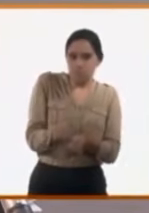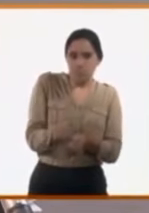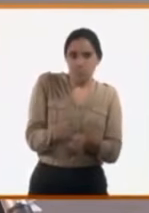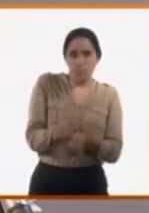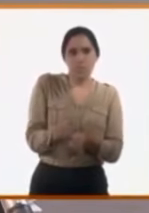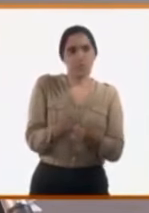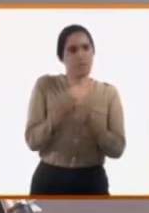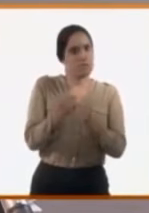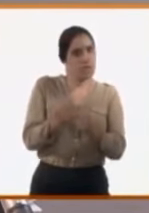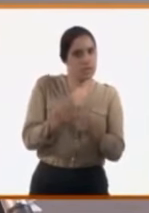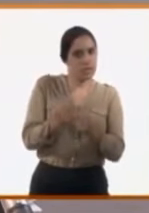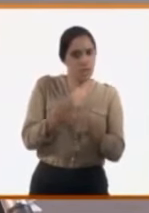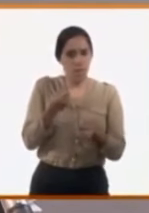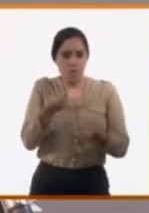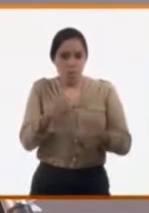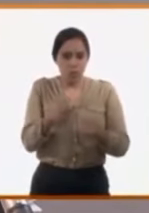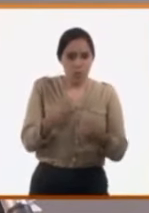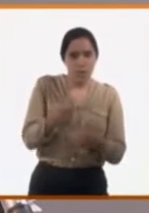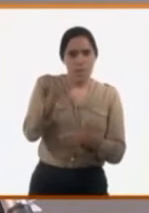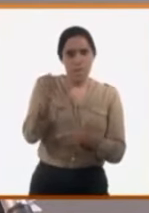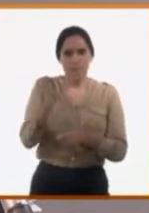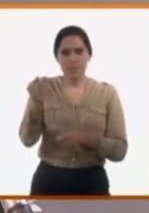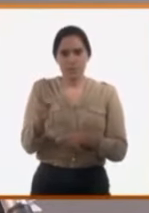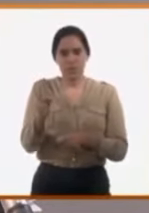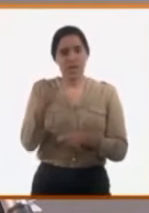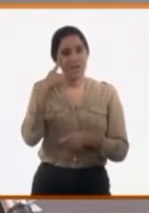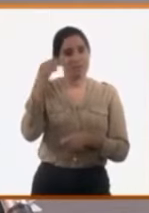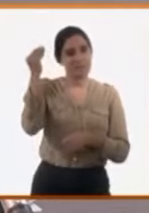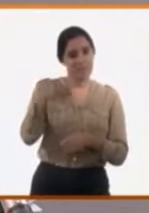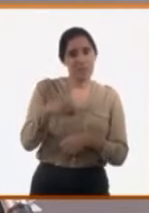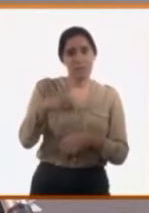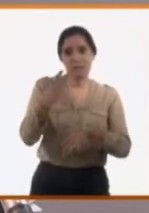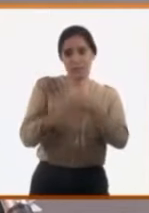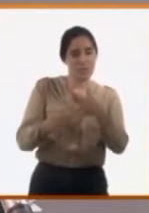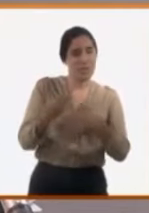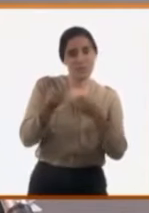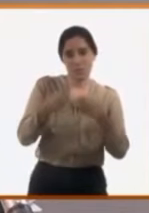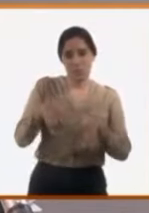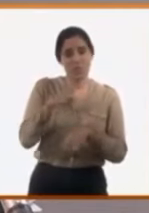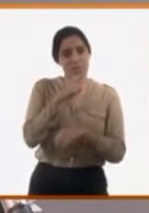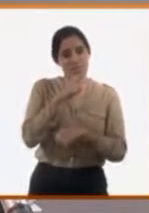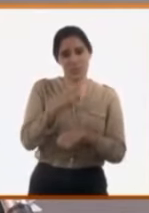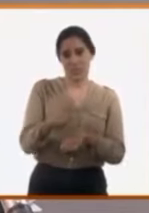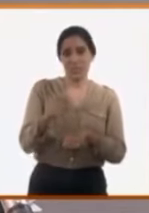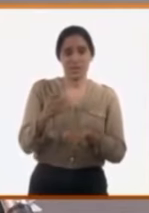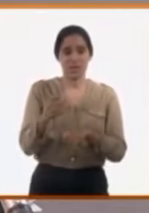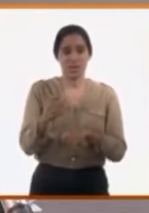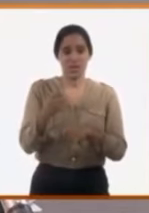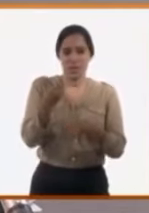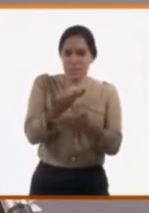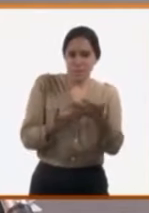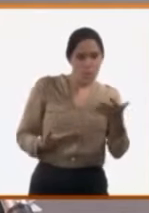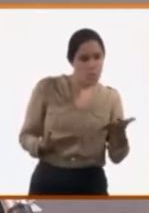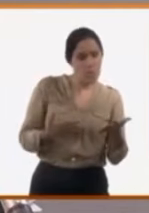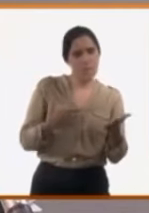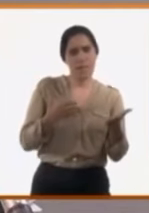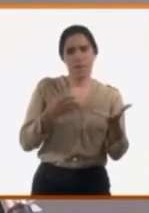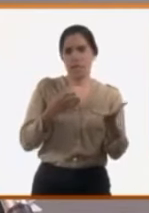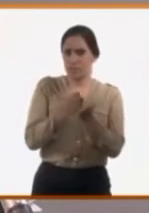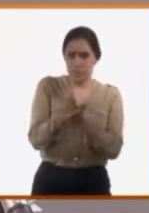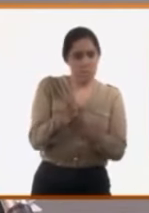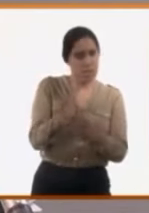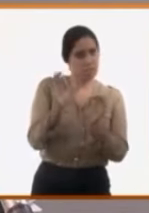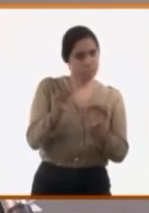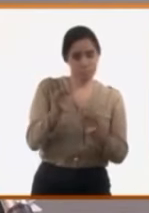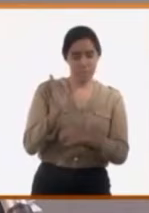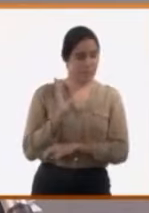problema los muchachos han enfrentado problema con la covid con los ajustes de plan etcétera Pero los exámenes han perdido rigor el rigor se mantiene el respeto